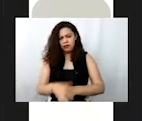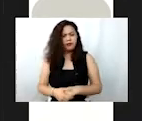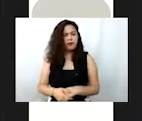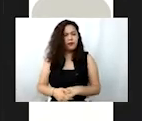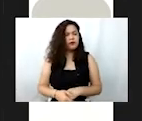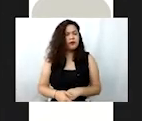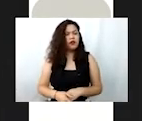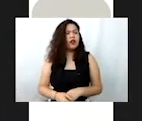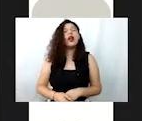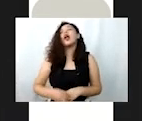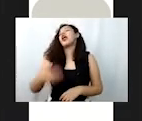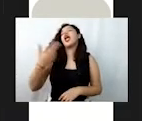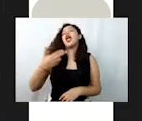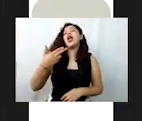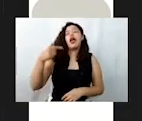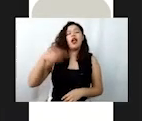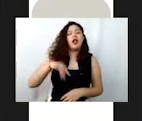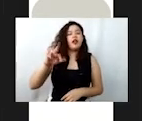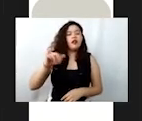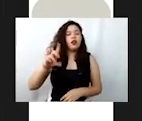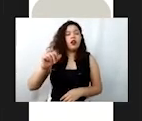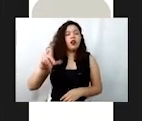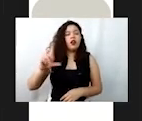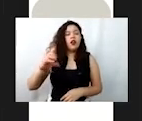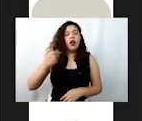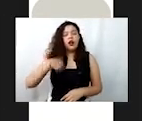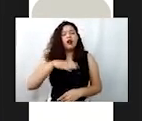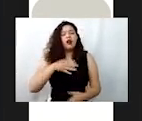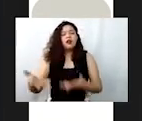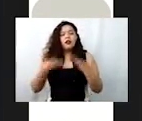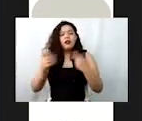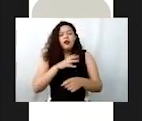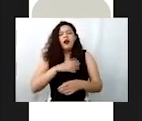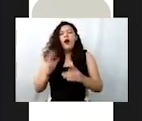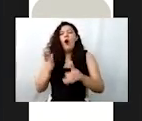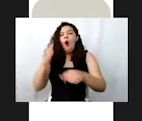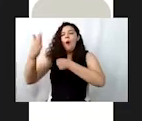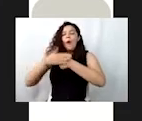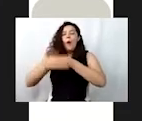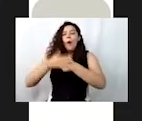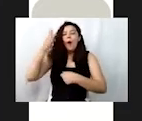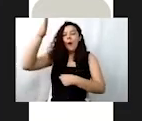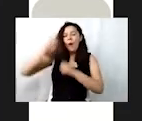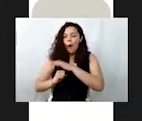En Iberdrola invertimos nuestra energía en construir un futuro sostenible.